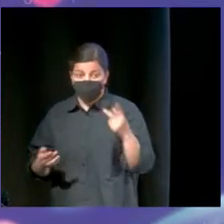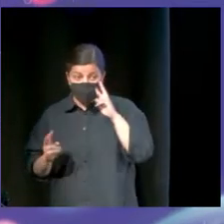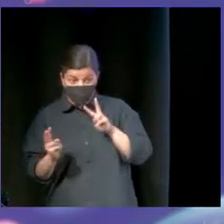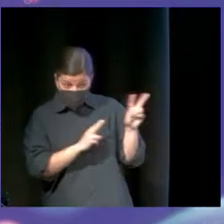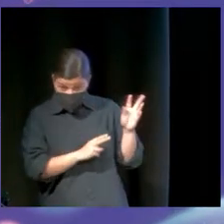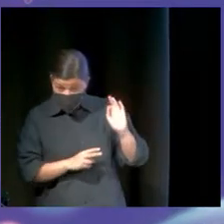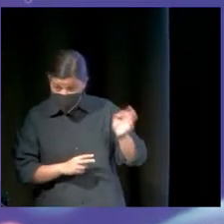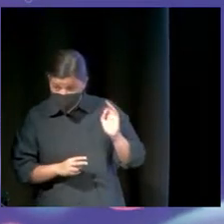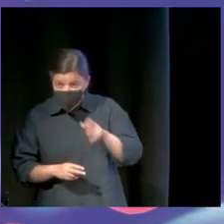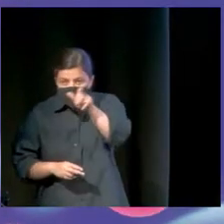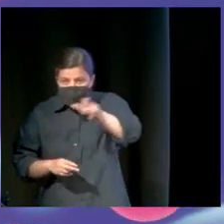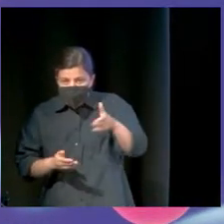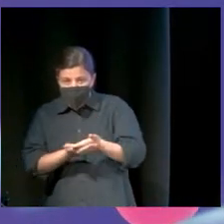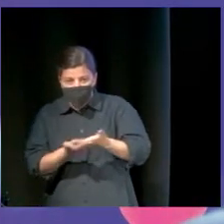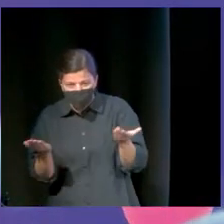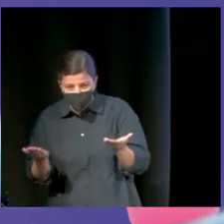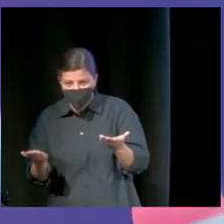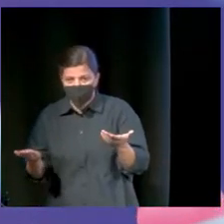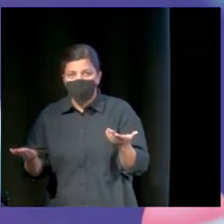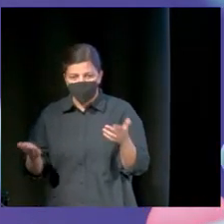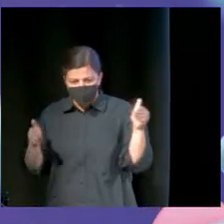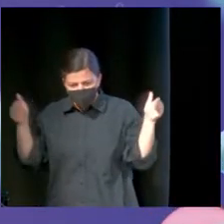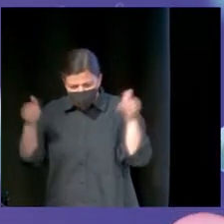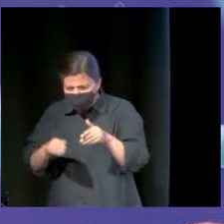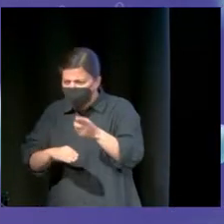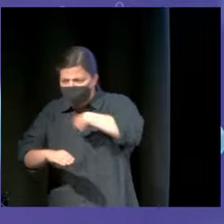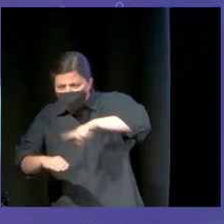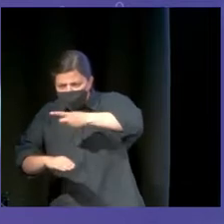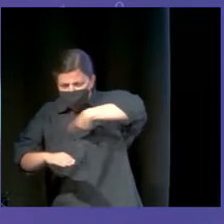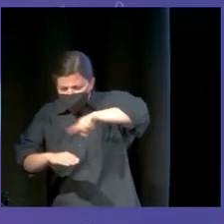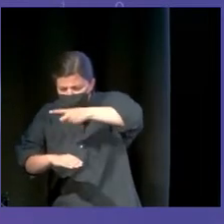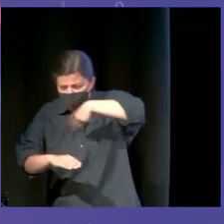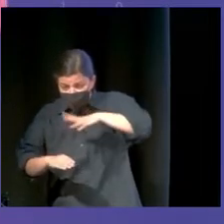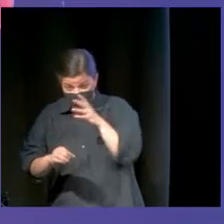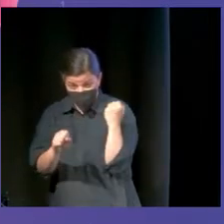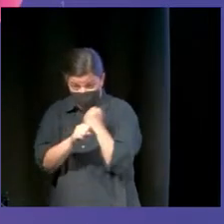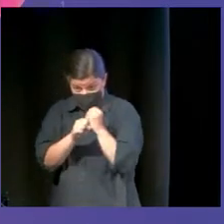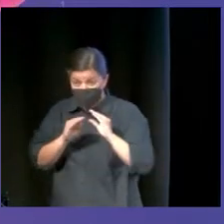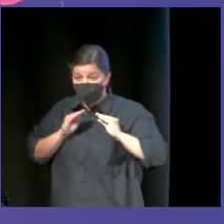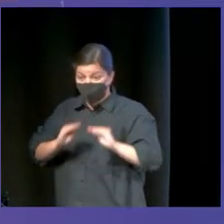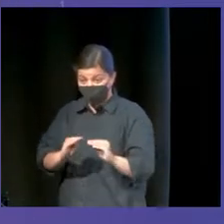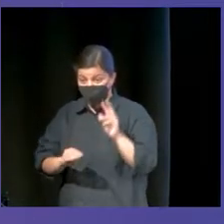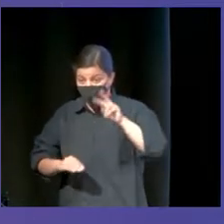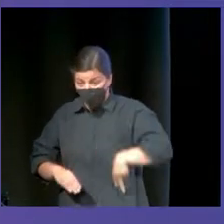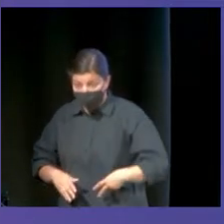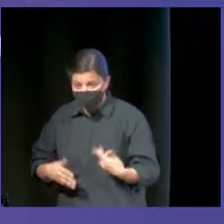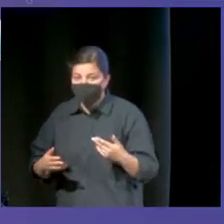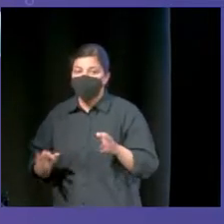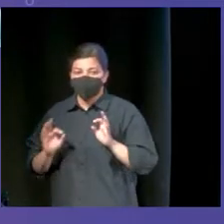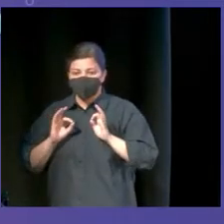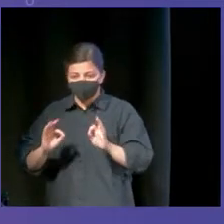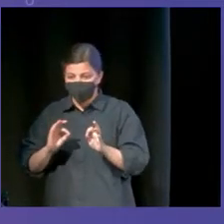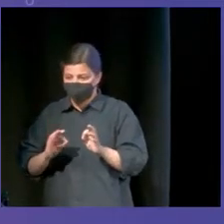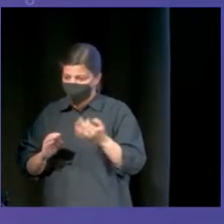aquí no aquí hay gente que se dedica horas y horas porque realmente su trabajo y sobre todo pues